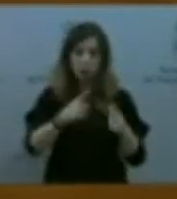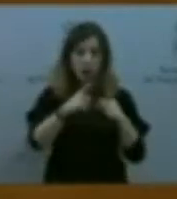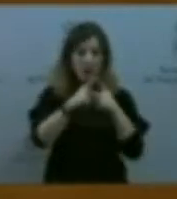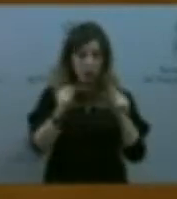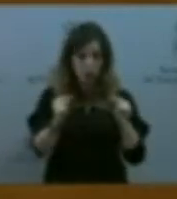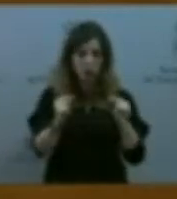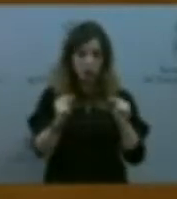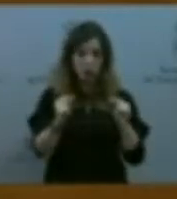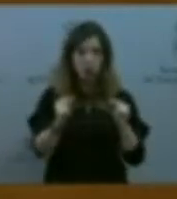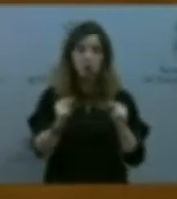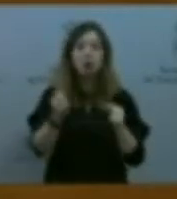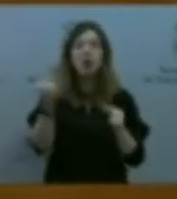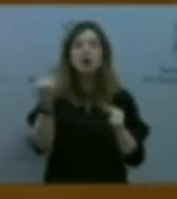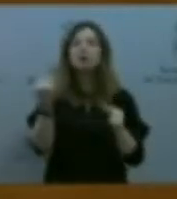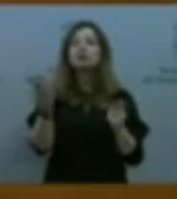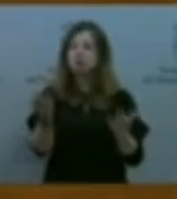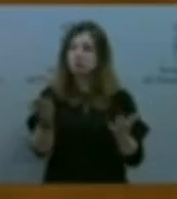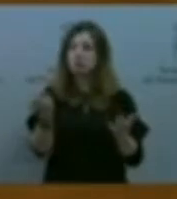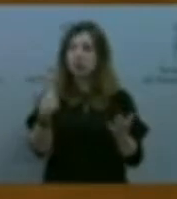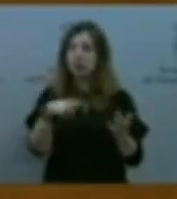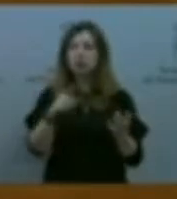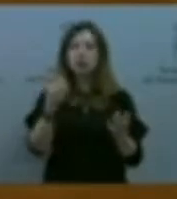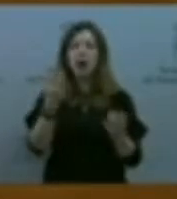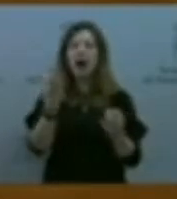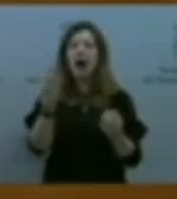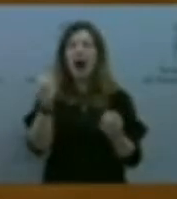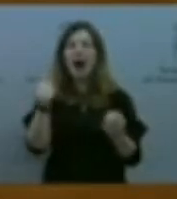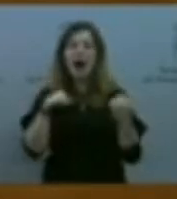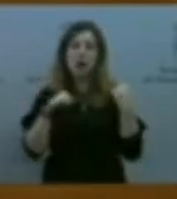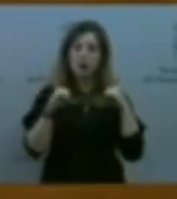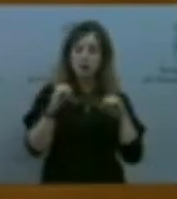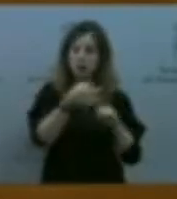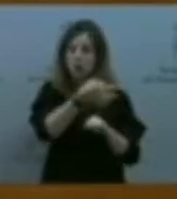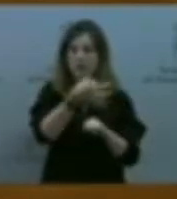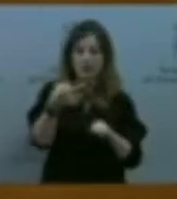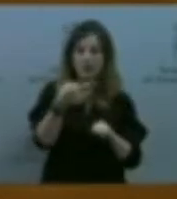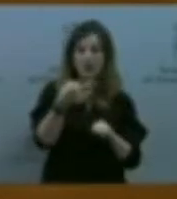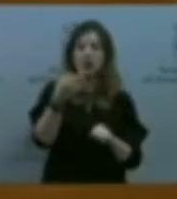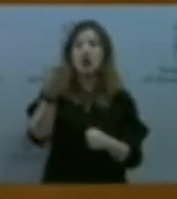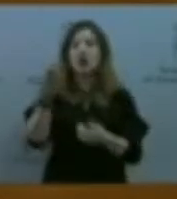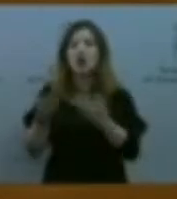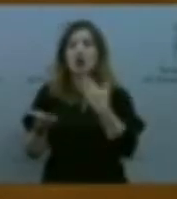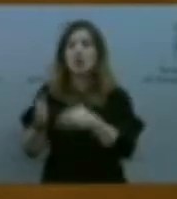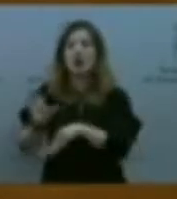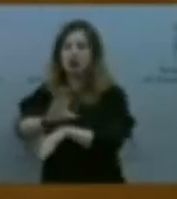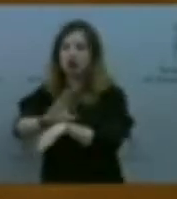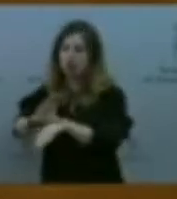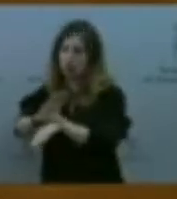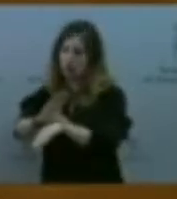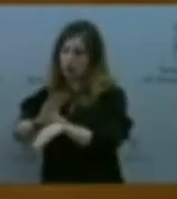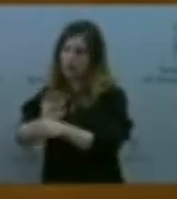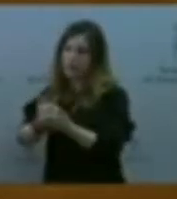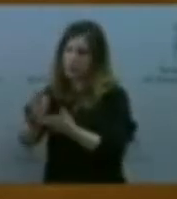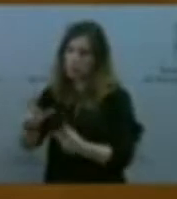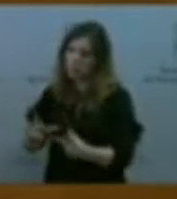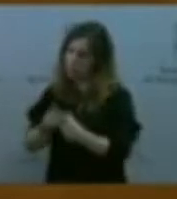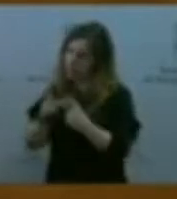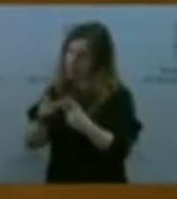más eficiente que la propia Consejería de Servicios Sociales, no solamente